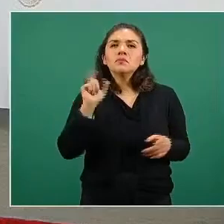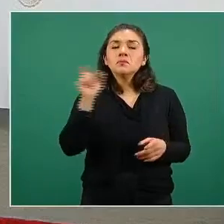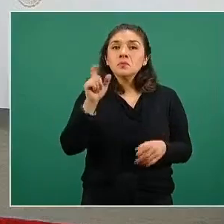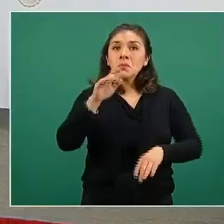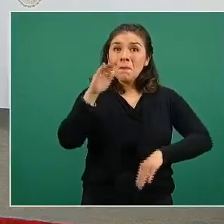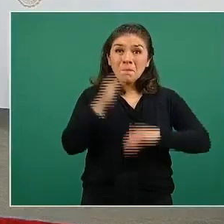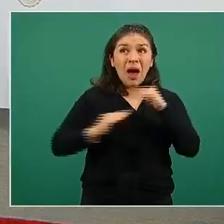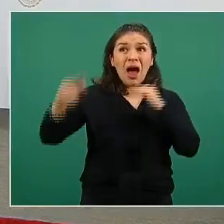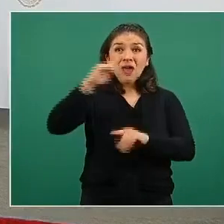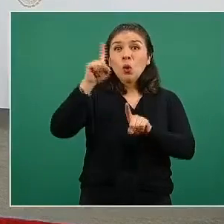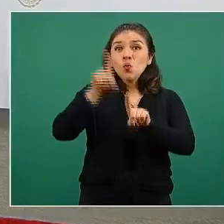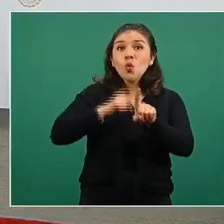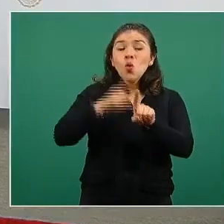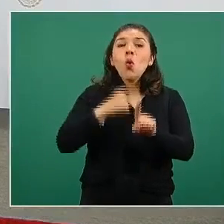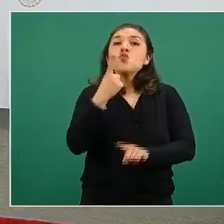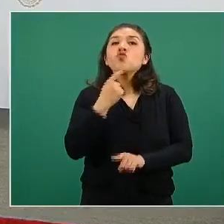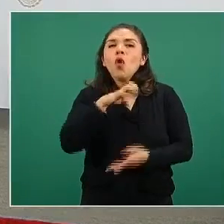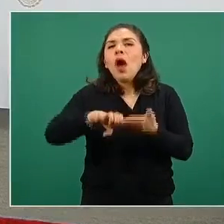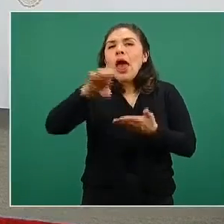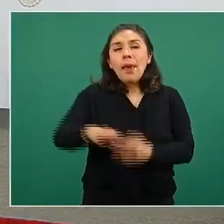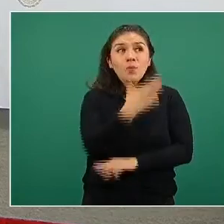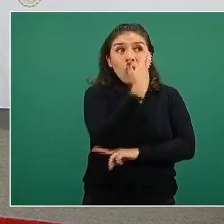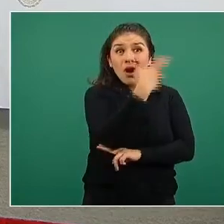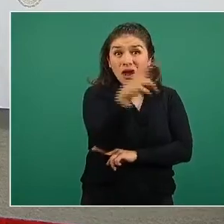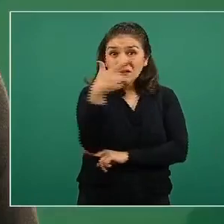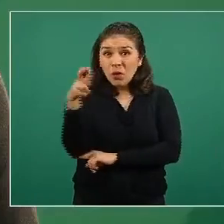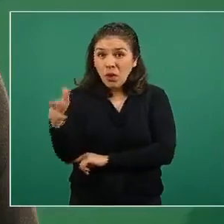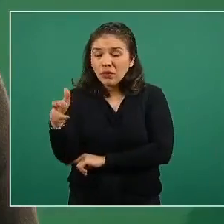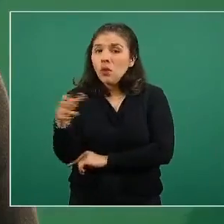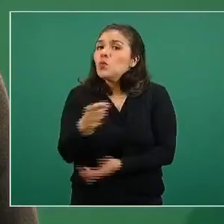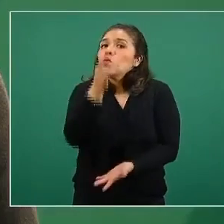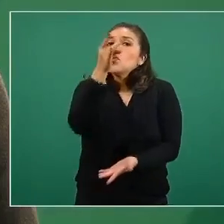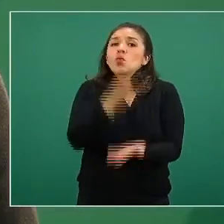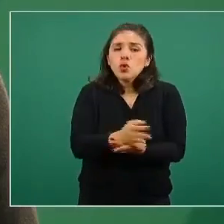riesgo máximo, por ejemplo, en el caso de restaurantes,